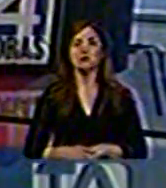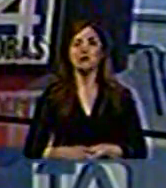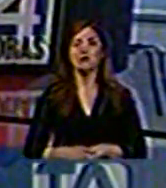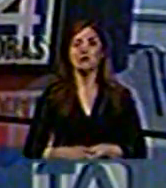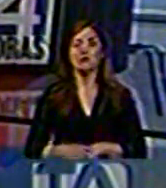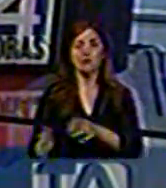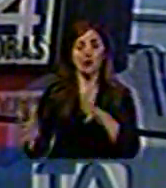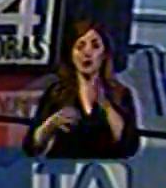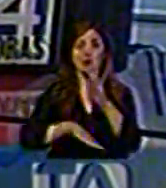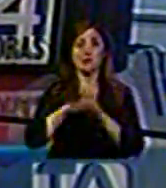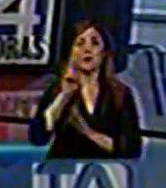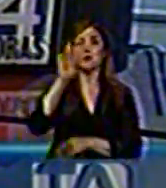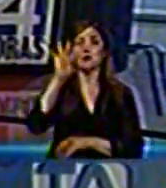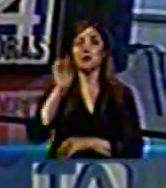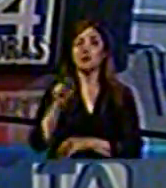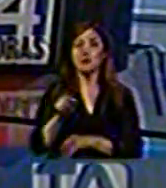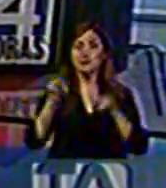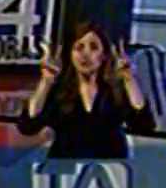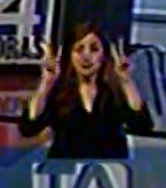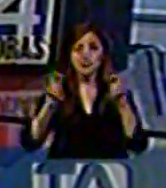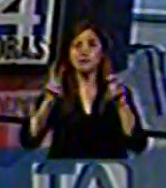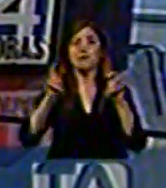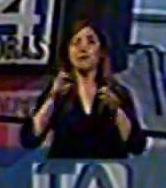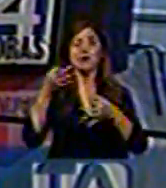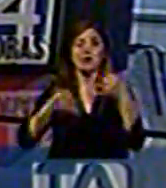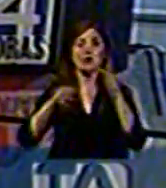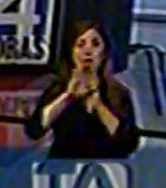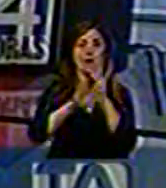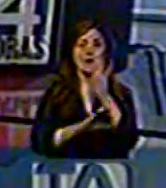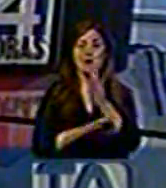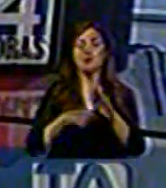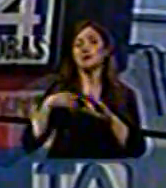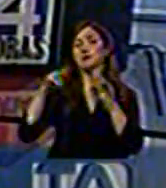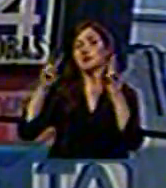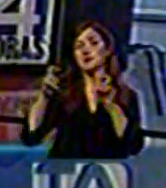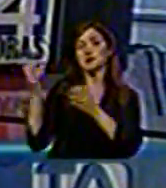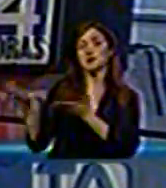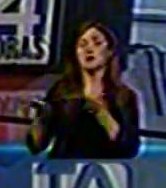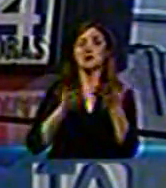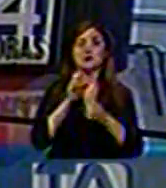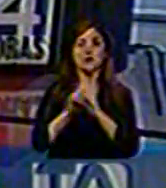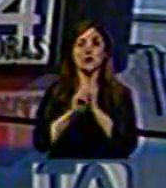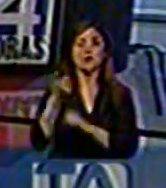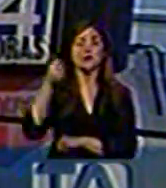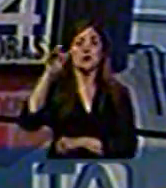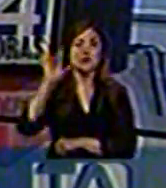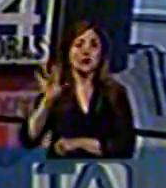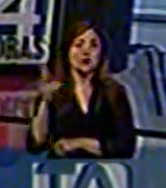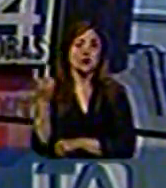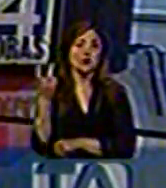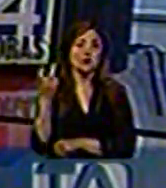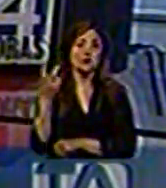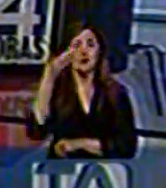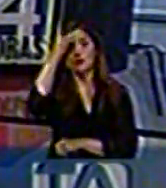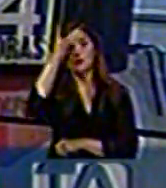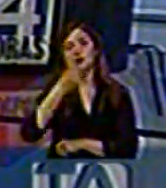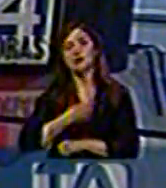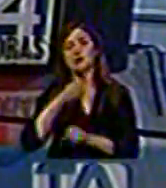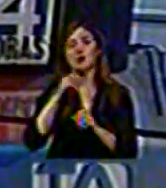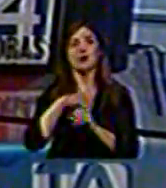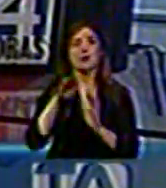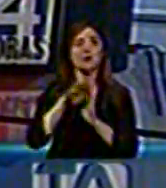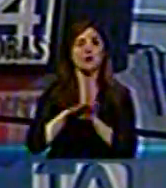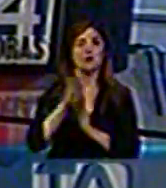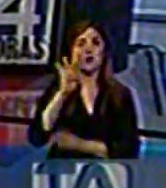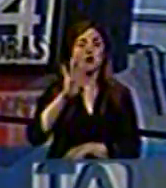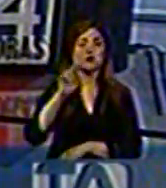De las más de 24.000 causas que ha recibido la Corte Constitucional desde 2012, su pleno ha resuelto menos de